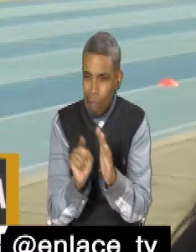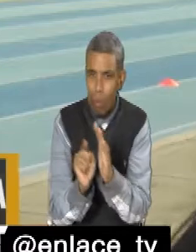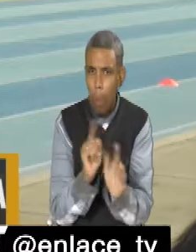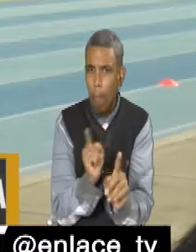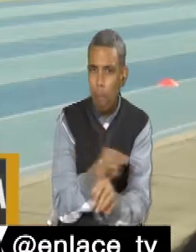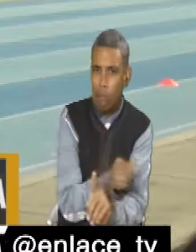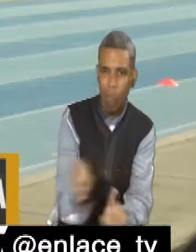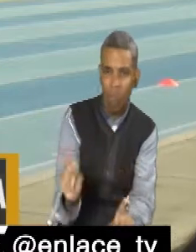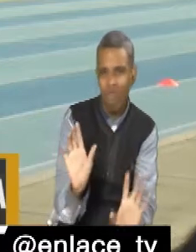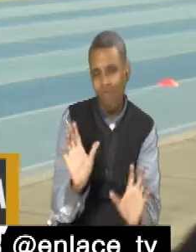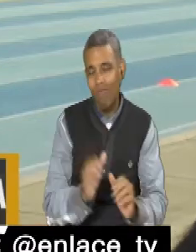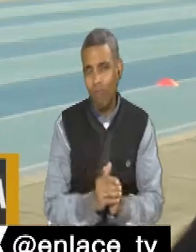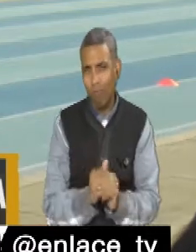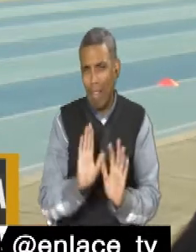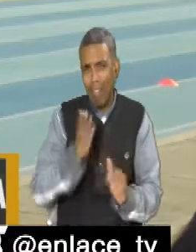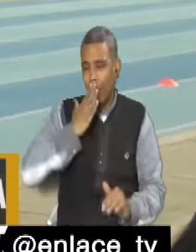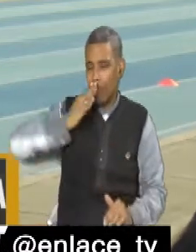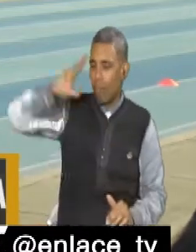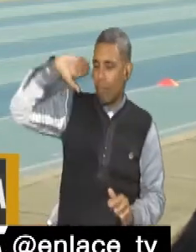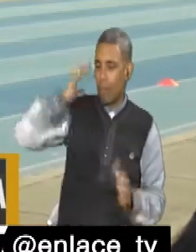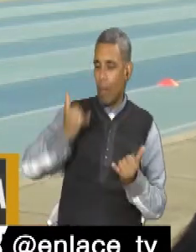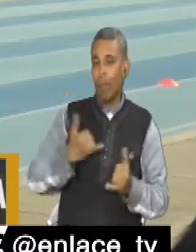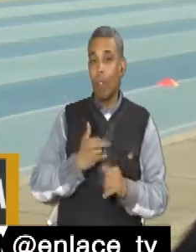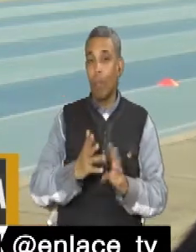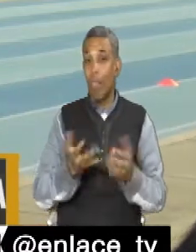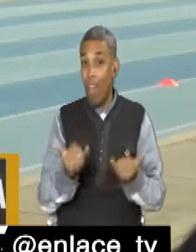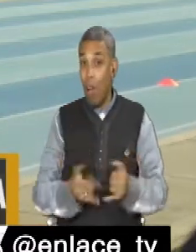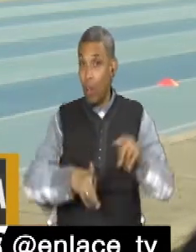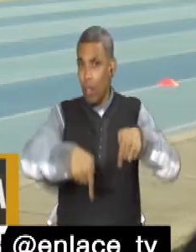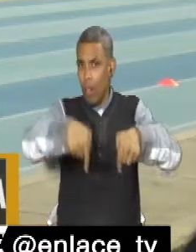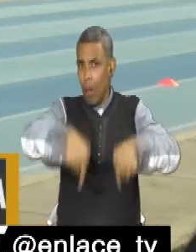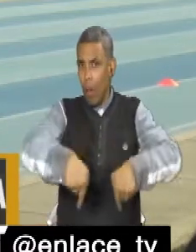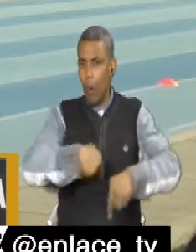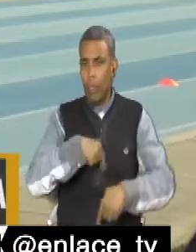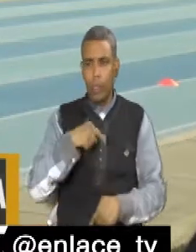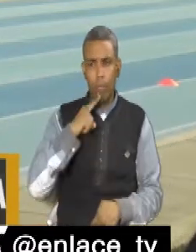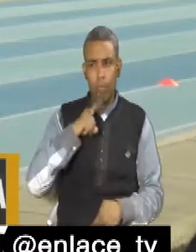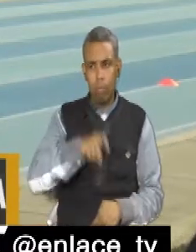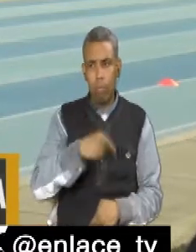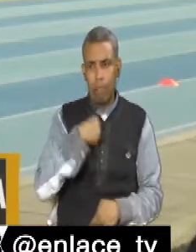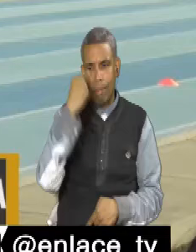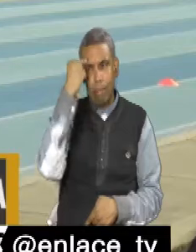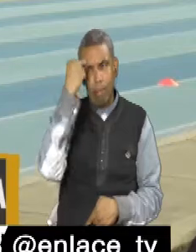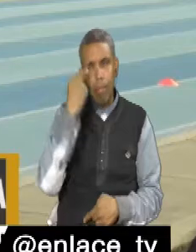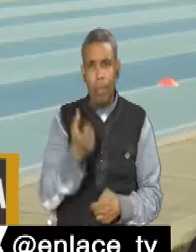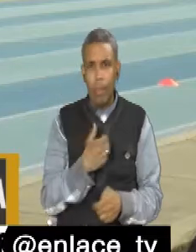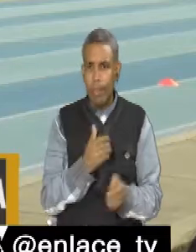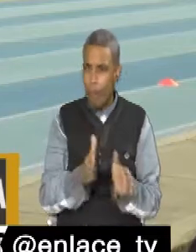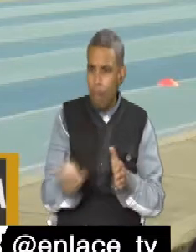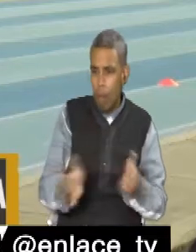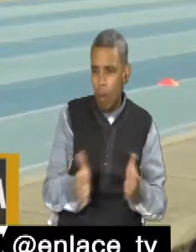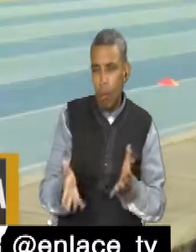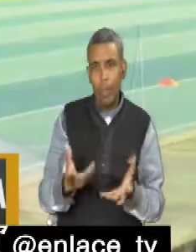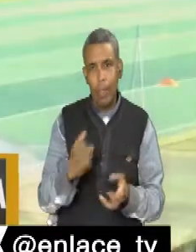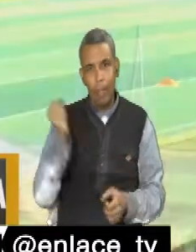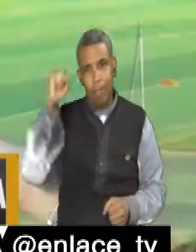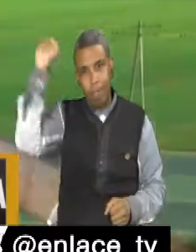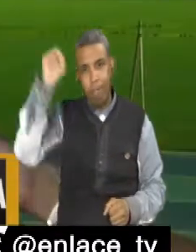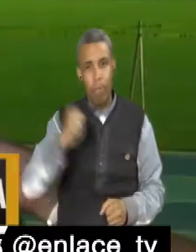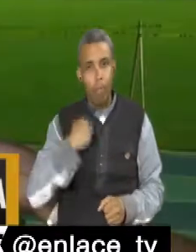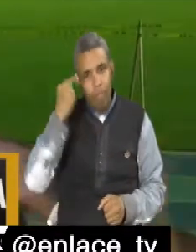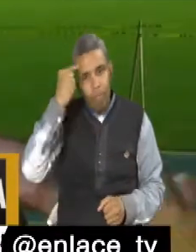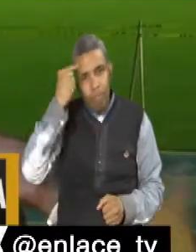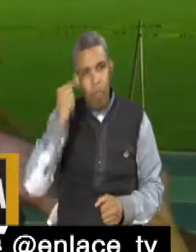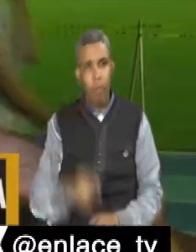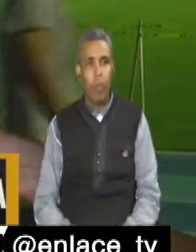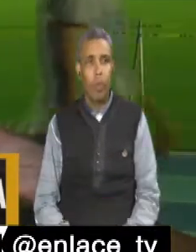en lo que viene y el sábado es el presente. Entonces, trataremos de darlo todo, de hacer un buen partido y quedarnos con el triunfo.